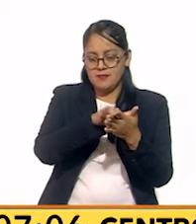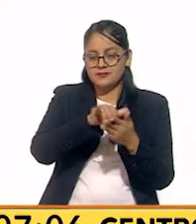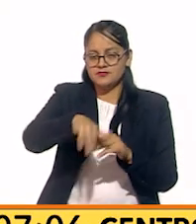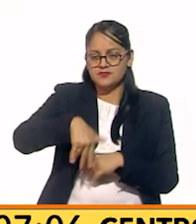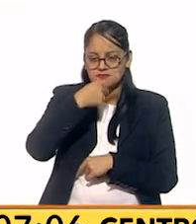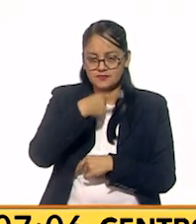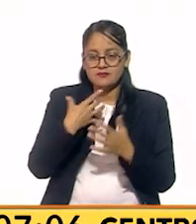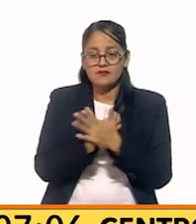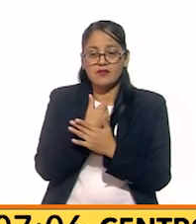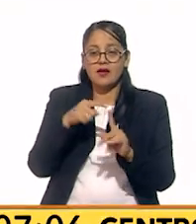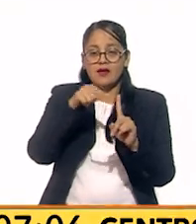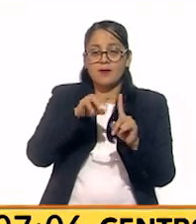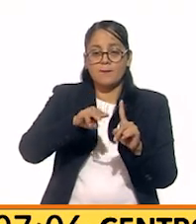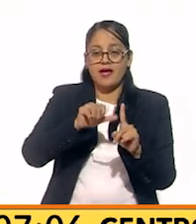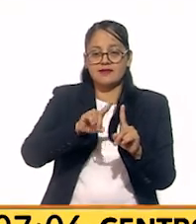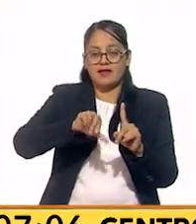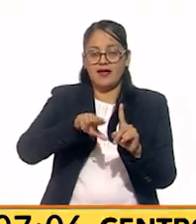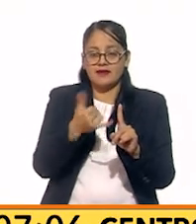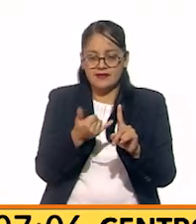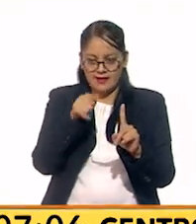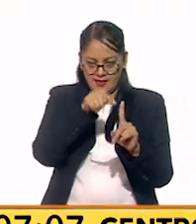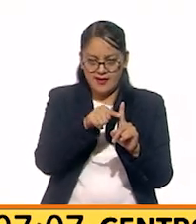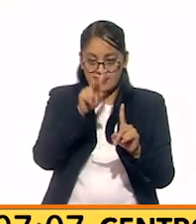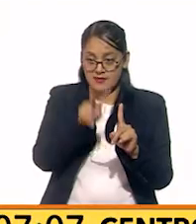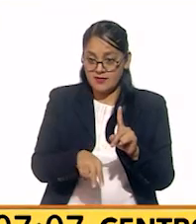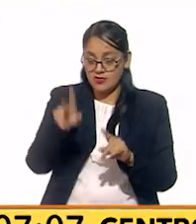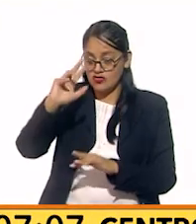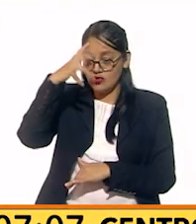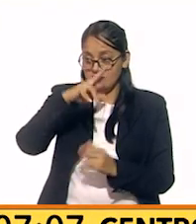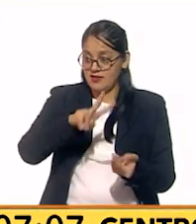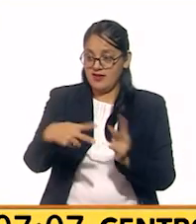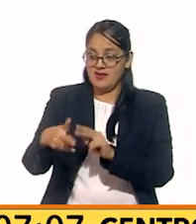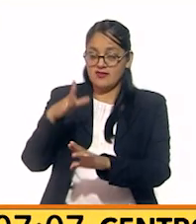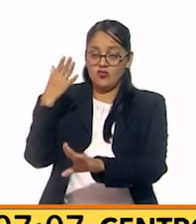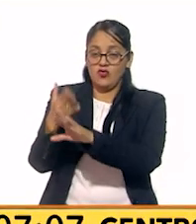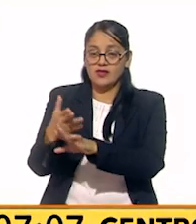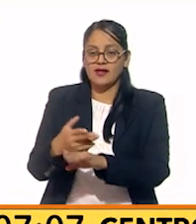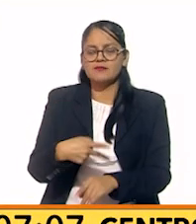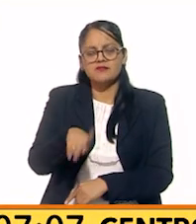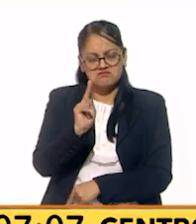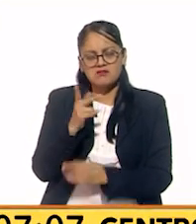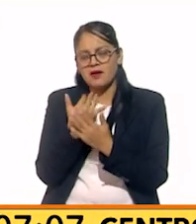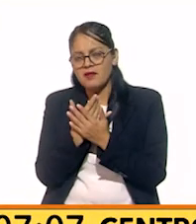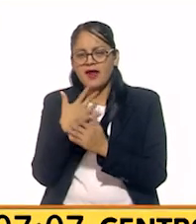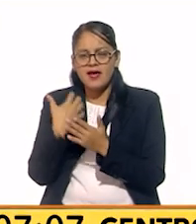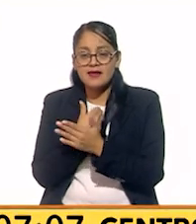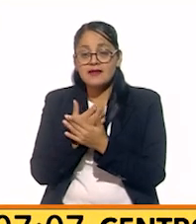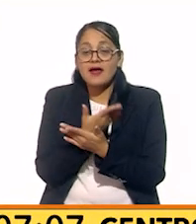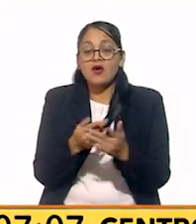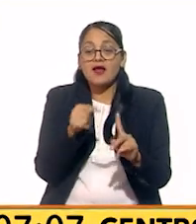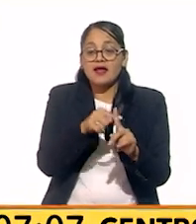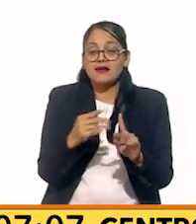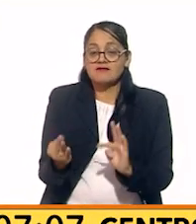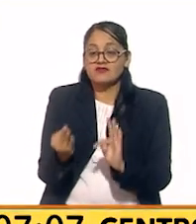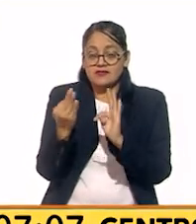esta victoria de Mamdani, que sí es un revés a Donald Trump, ya se esperaba, pero de cualquier forma, pues también ahora se va a enfrentar a